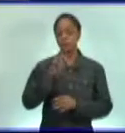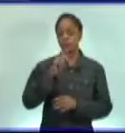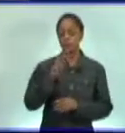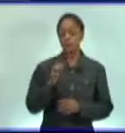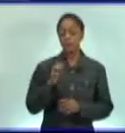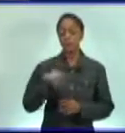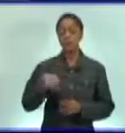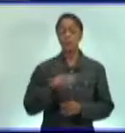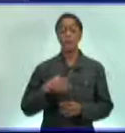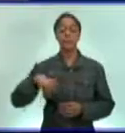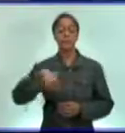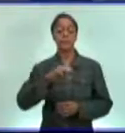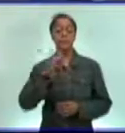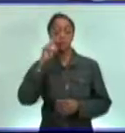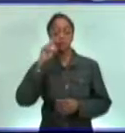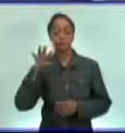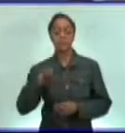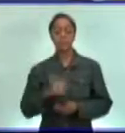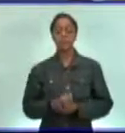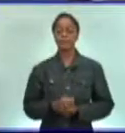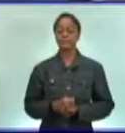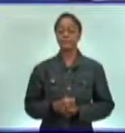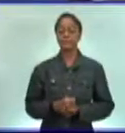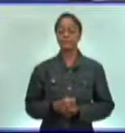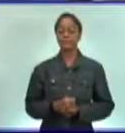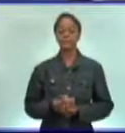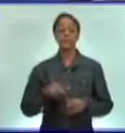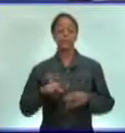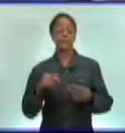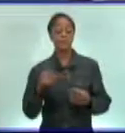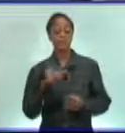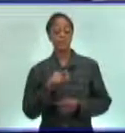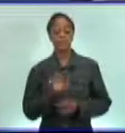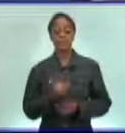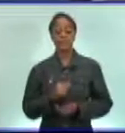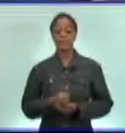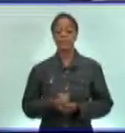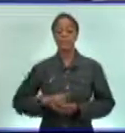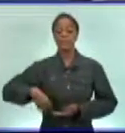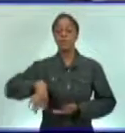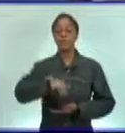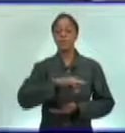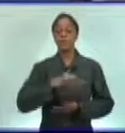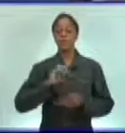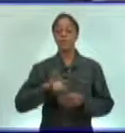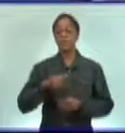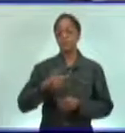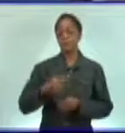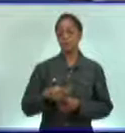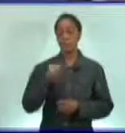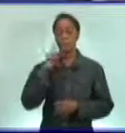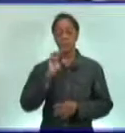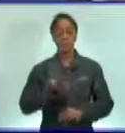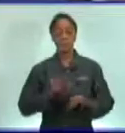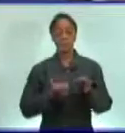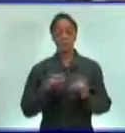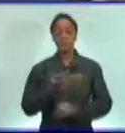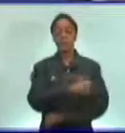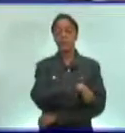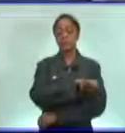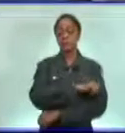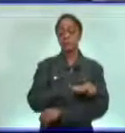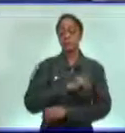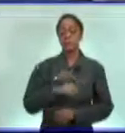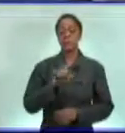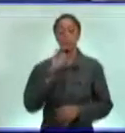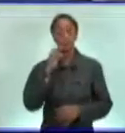afectan a otros seres vivos. Por eso, todos los días se toman muestras en nuestro pueblo que